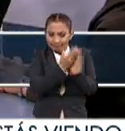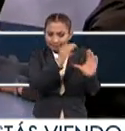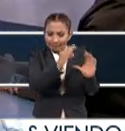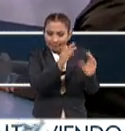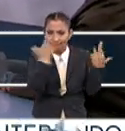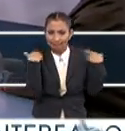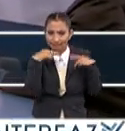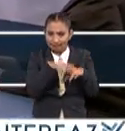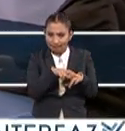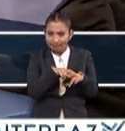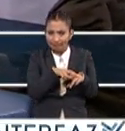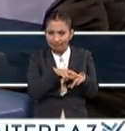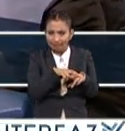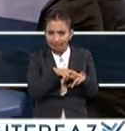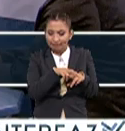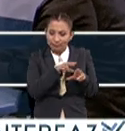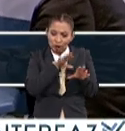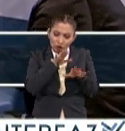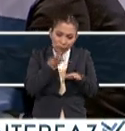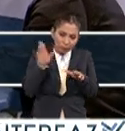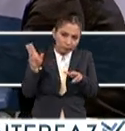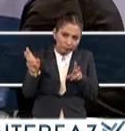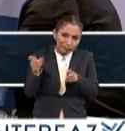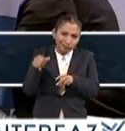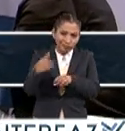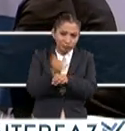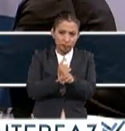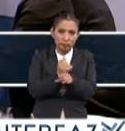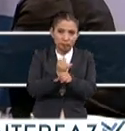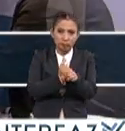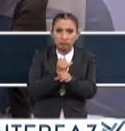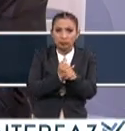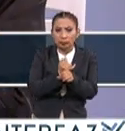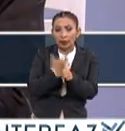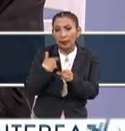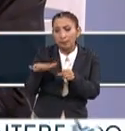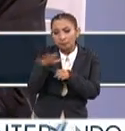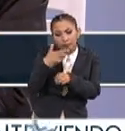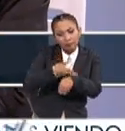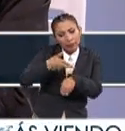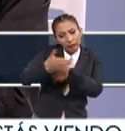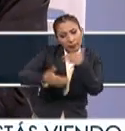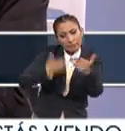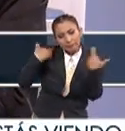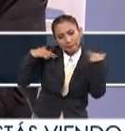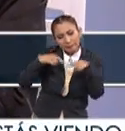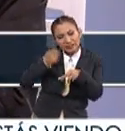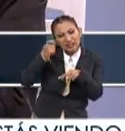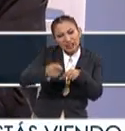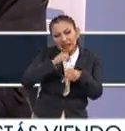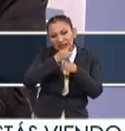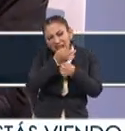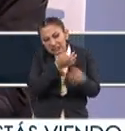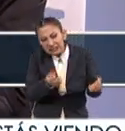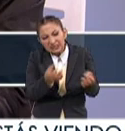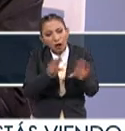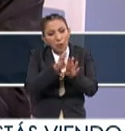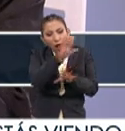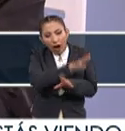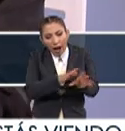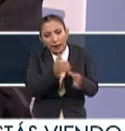formación de los docentes en relación a la investigación, claro, a nuestros procesos de docencia, de difusión como